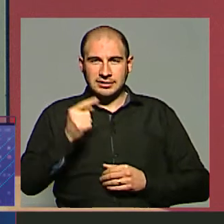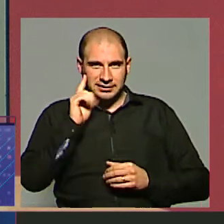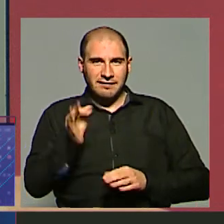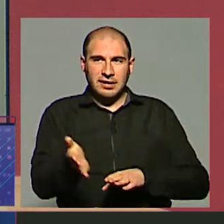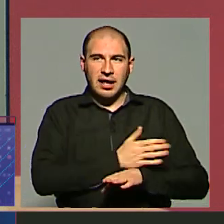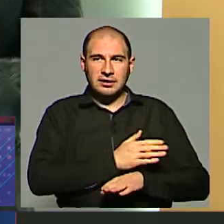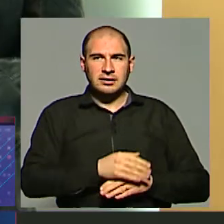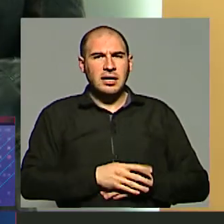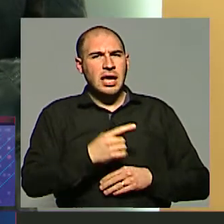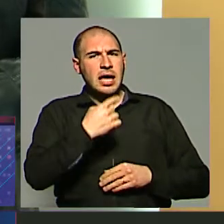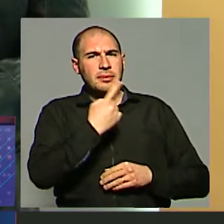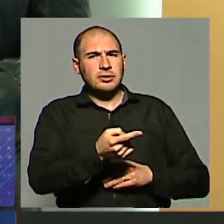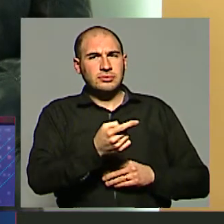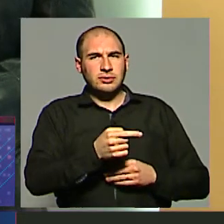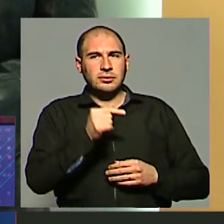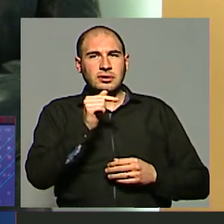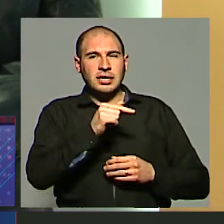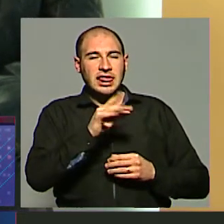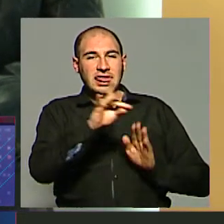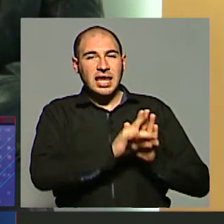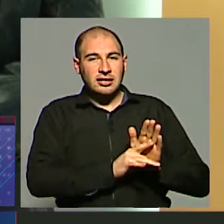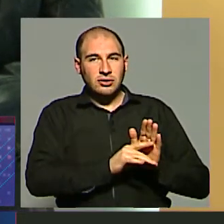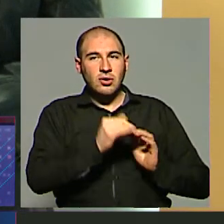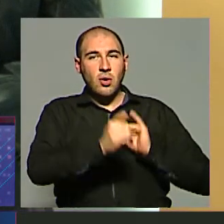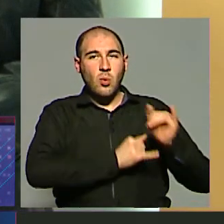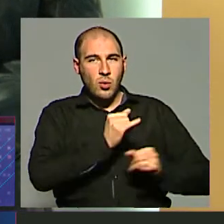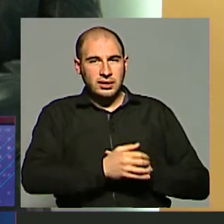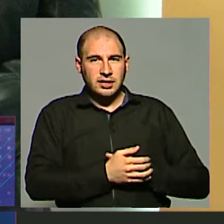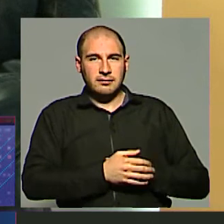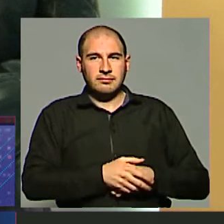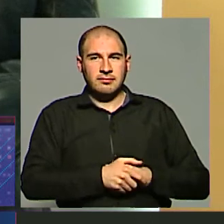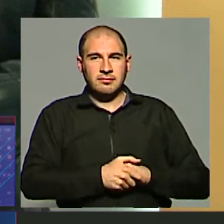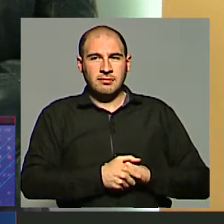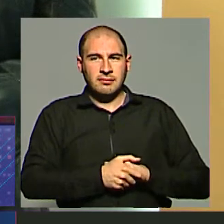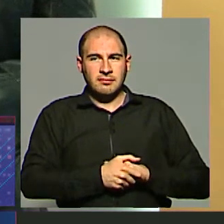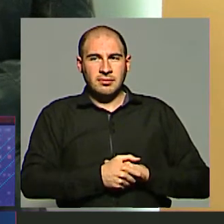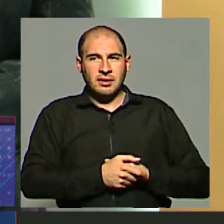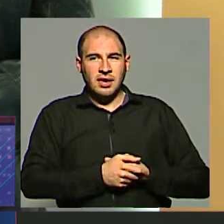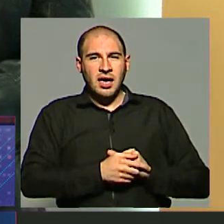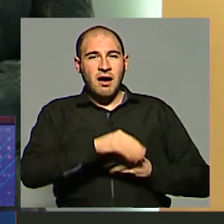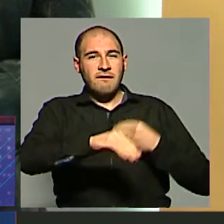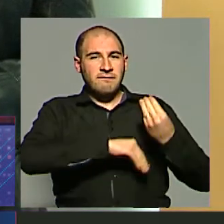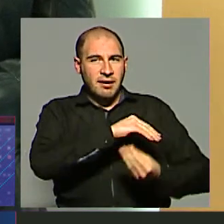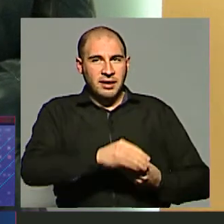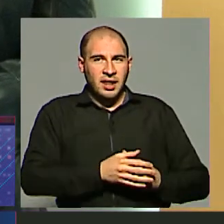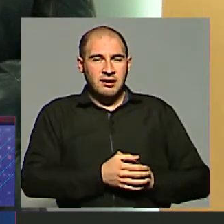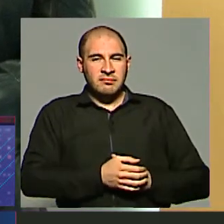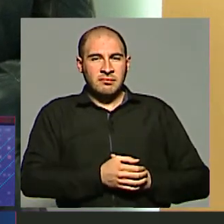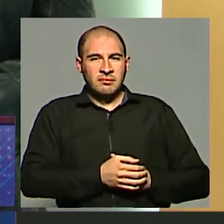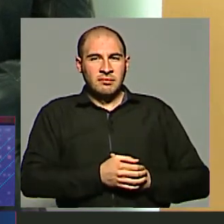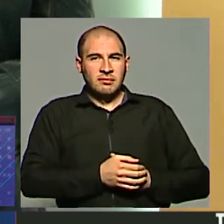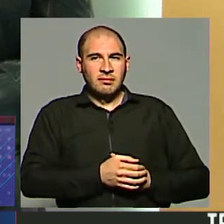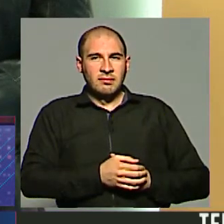previsible. José, te traslado hasta el dato que dice o que habla puntualmente de que para que una familia de